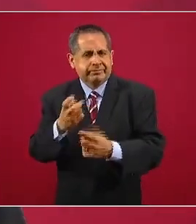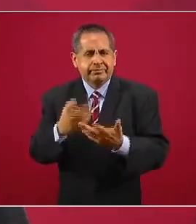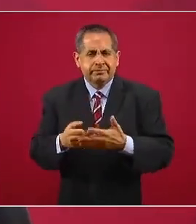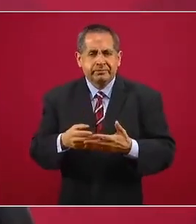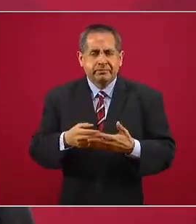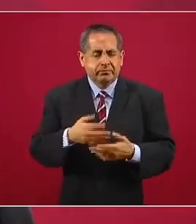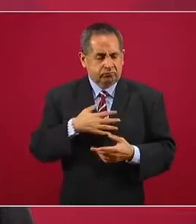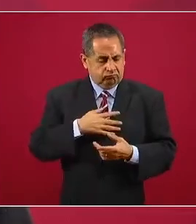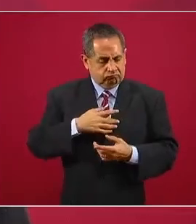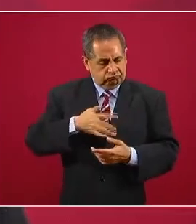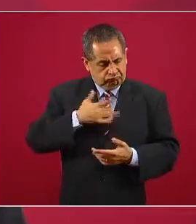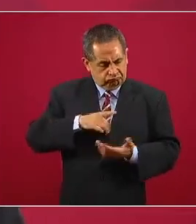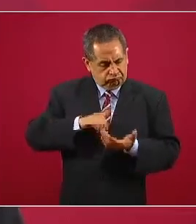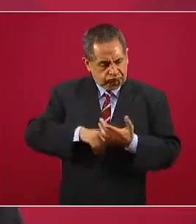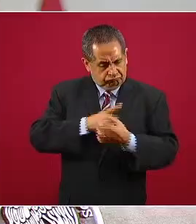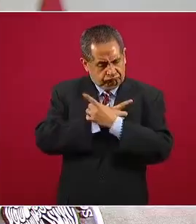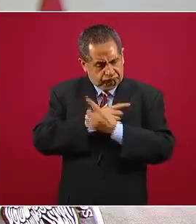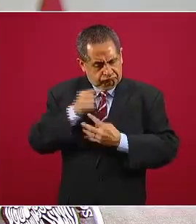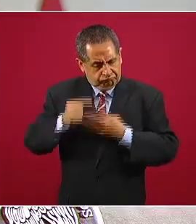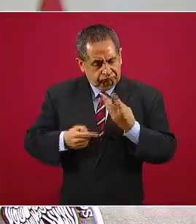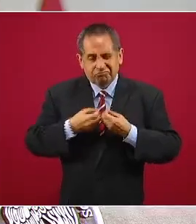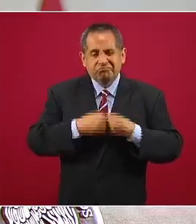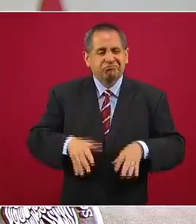se van perdiendo valores,